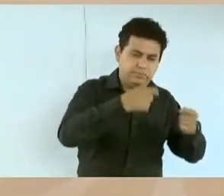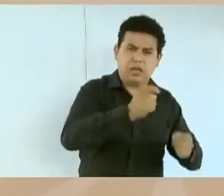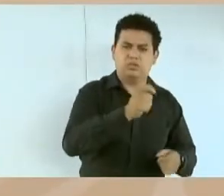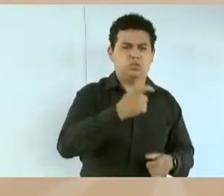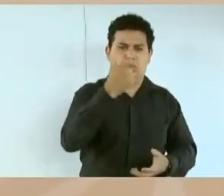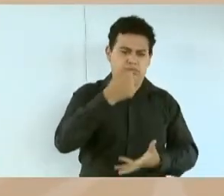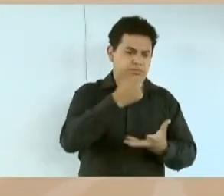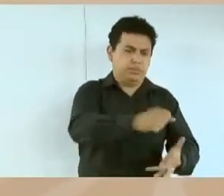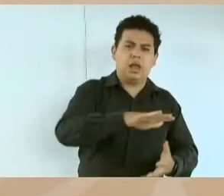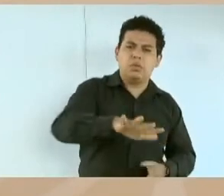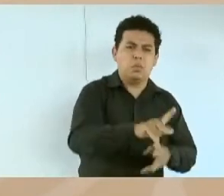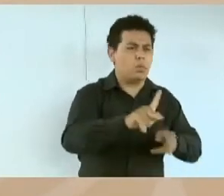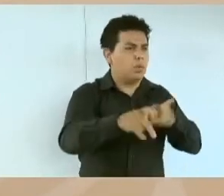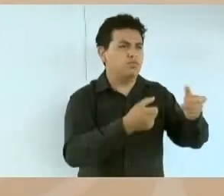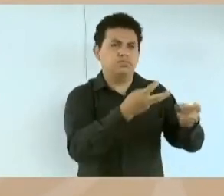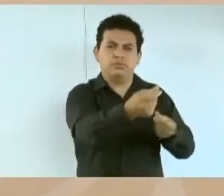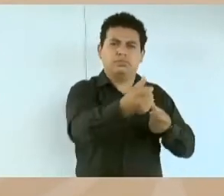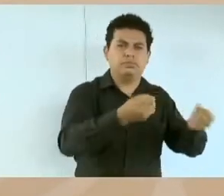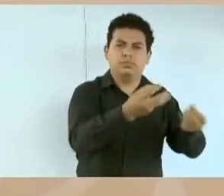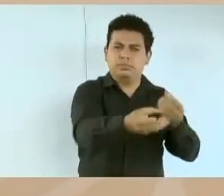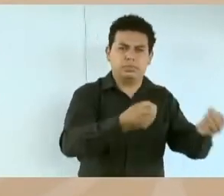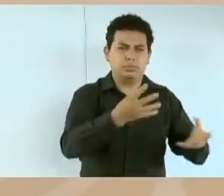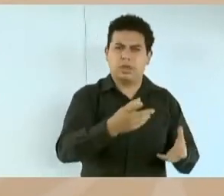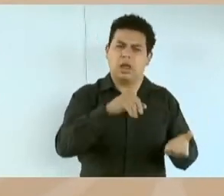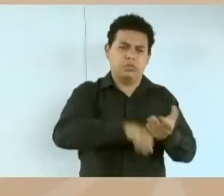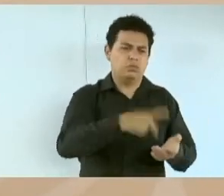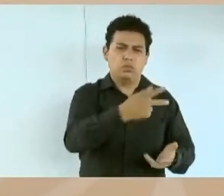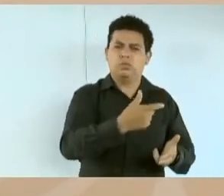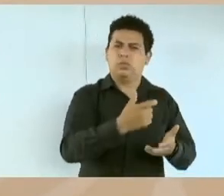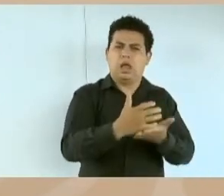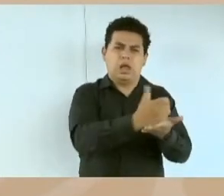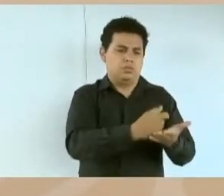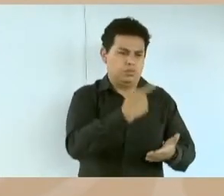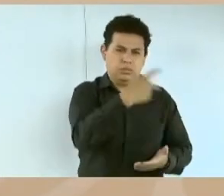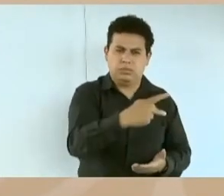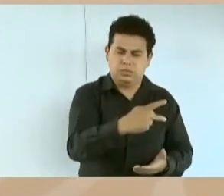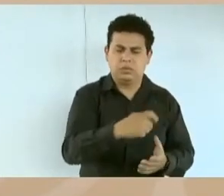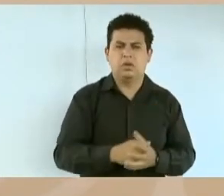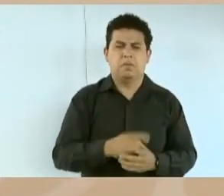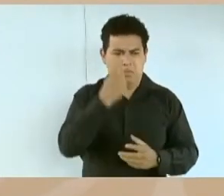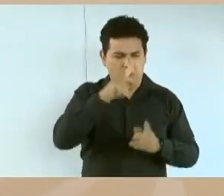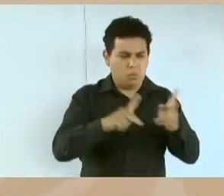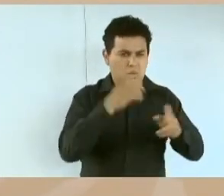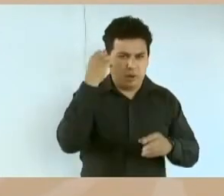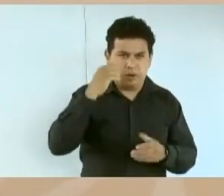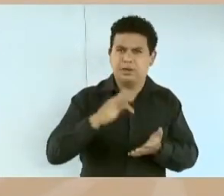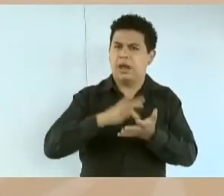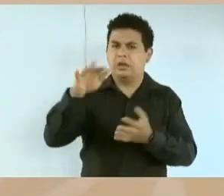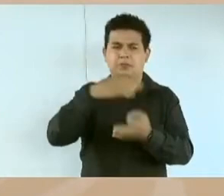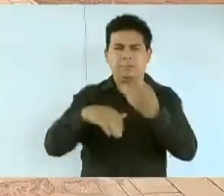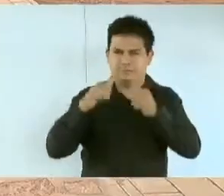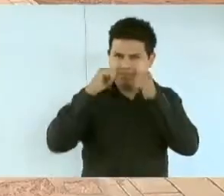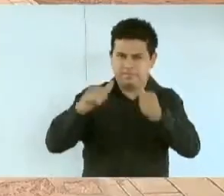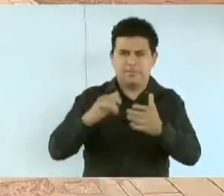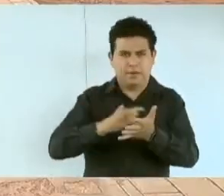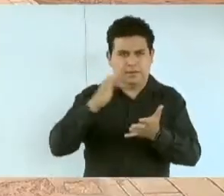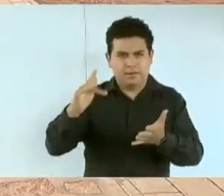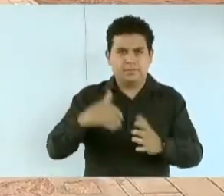bienestar en las comunidades, en los pueblos de Oaxaca. Muchísimas gracias a todas y a todos.